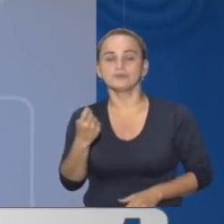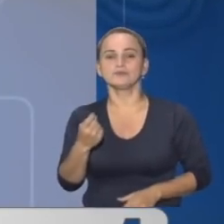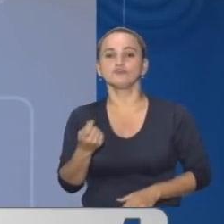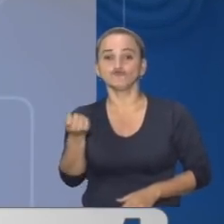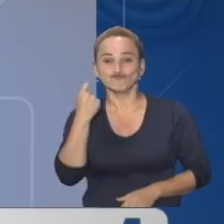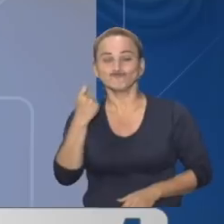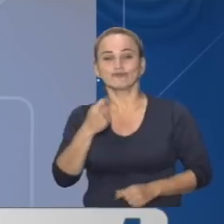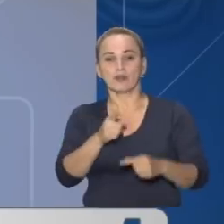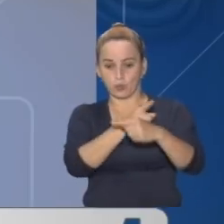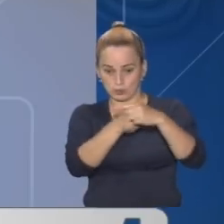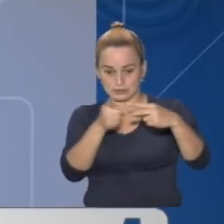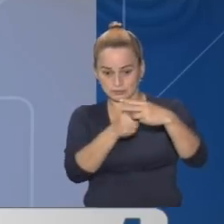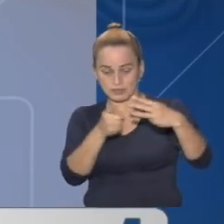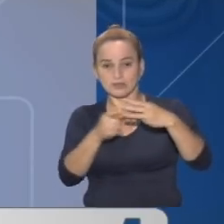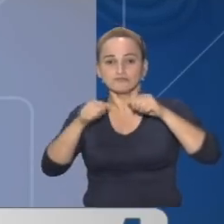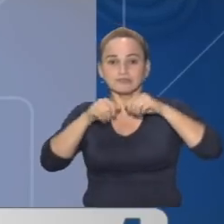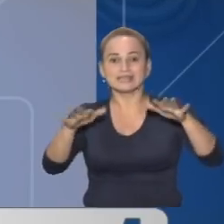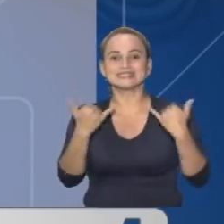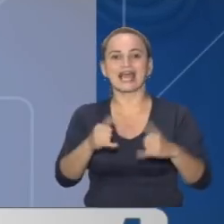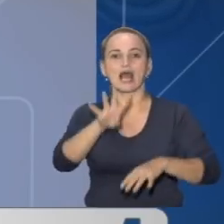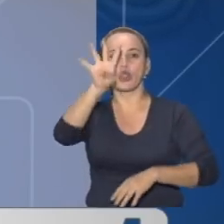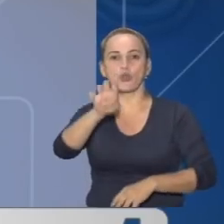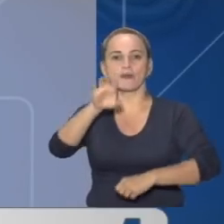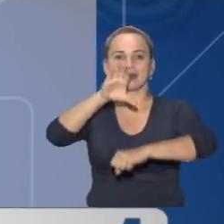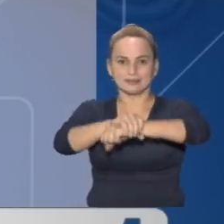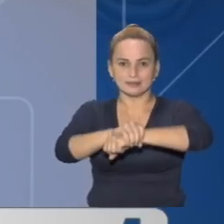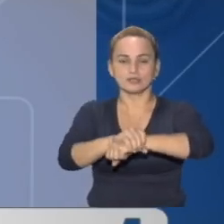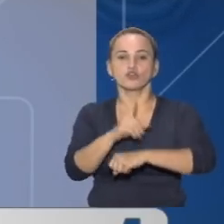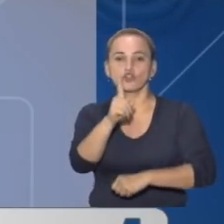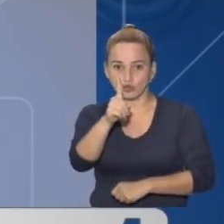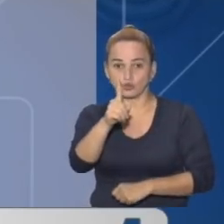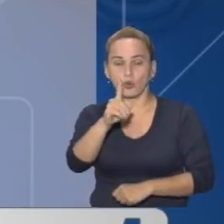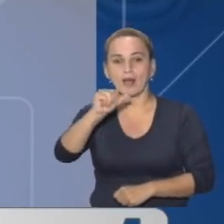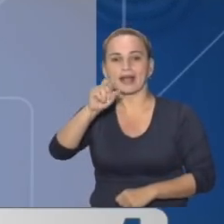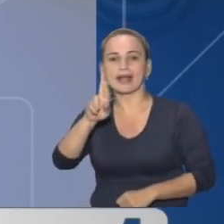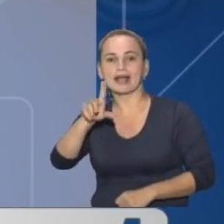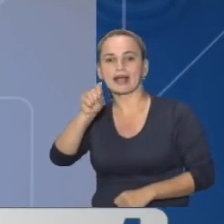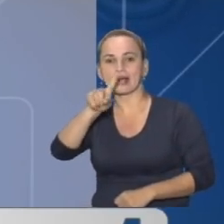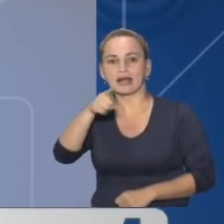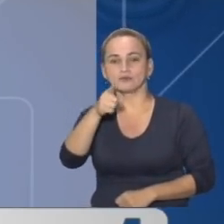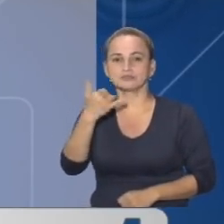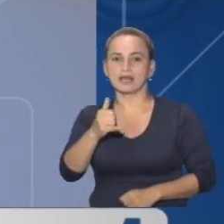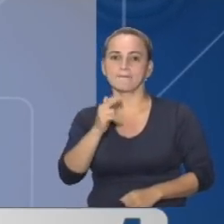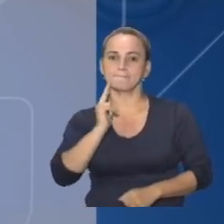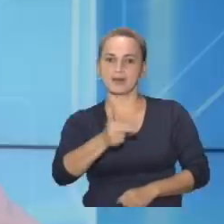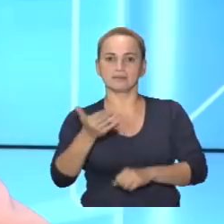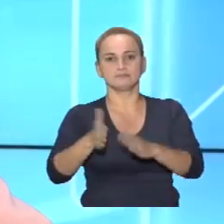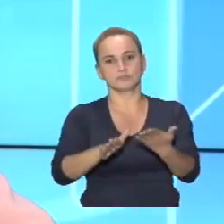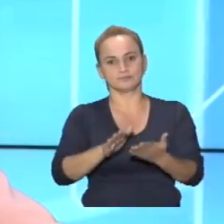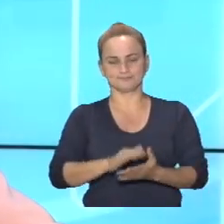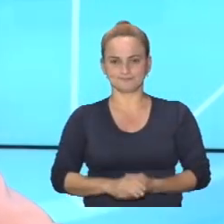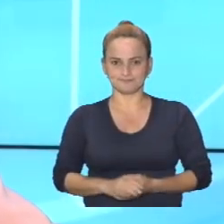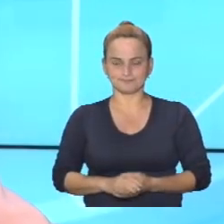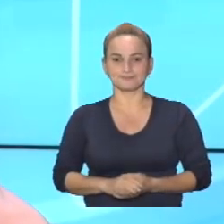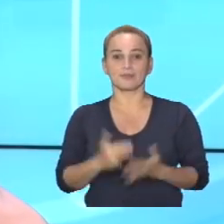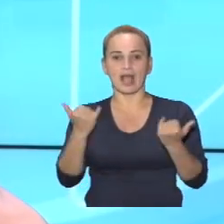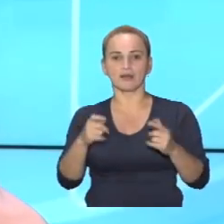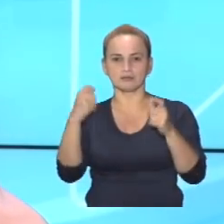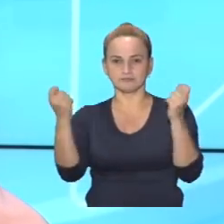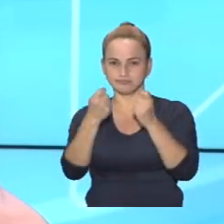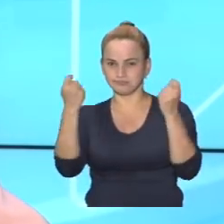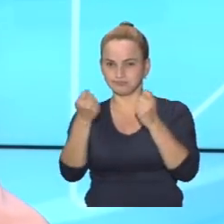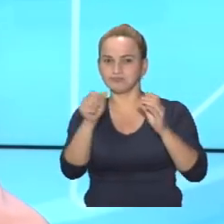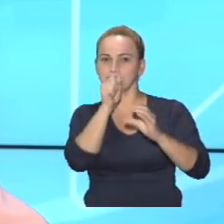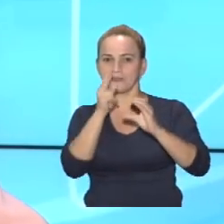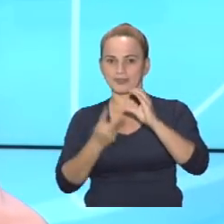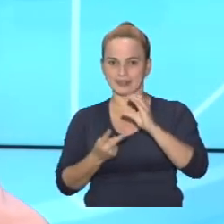hace 3 semanas, 9 fueron capturados y uno, Víctor Carlos Pérez, fue abatido. Es momento de hacer una